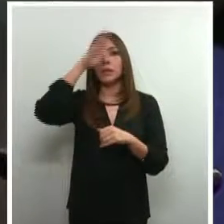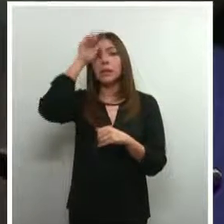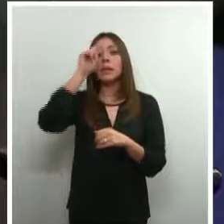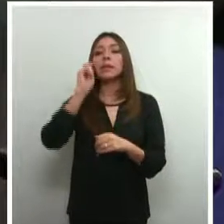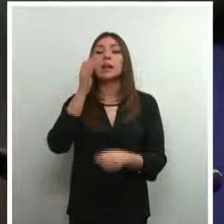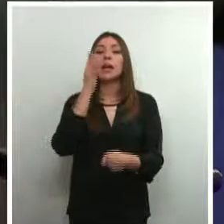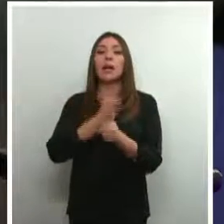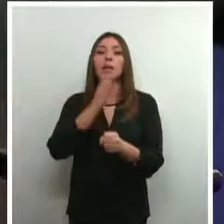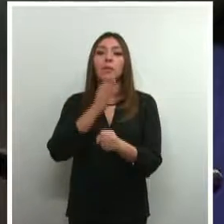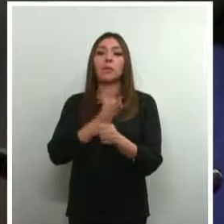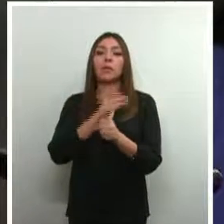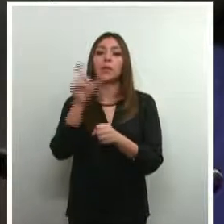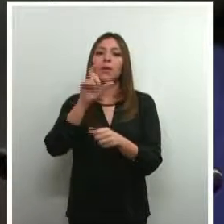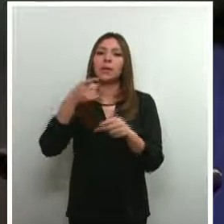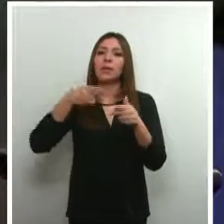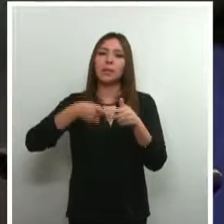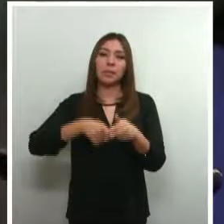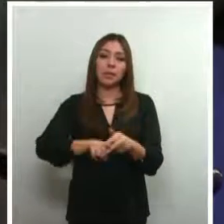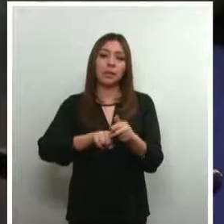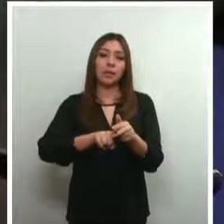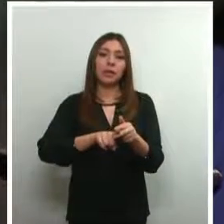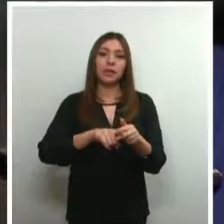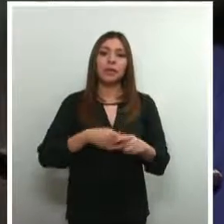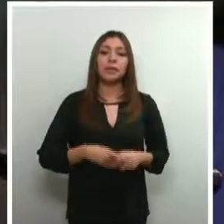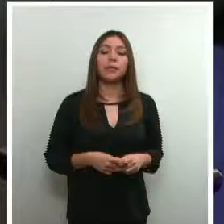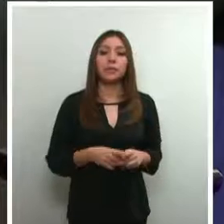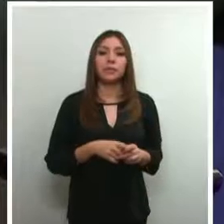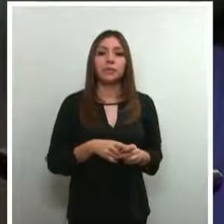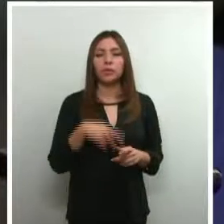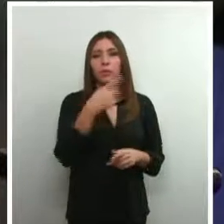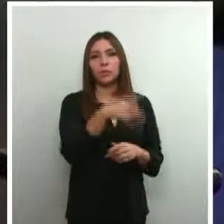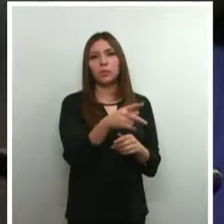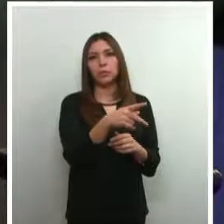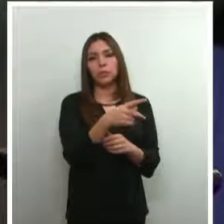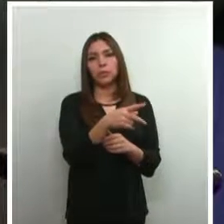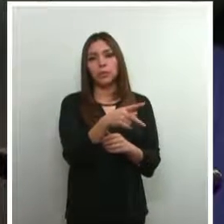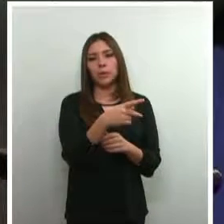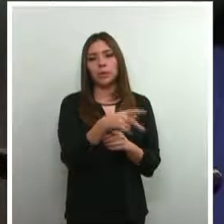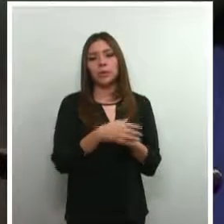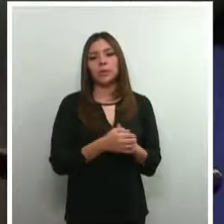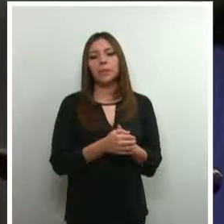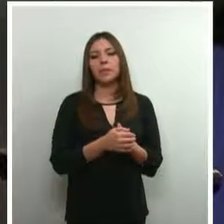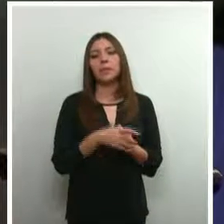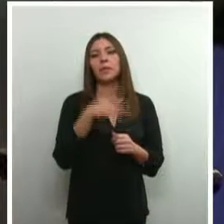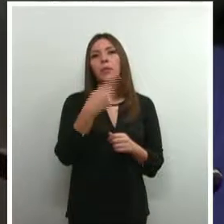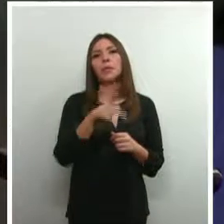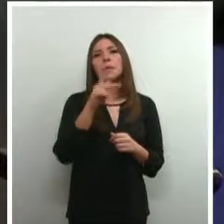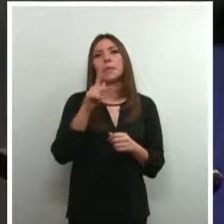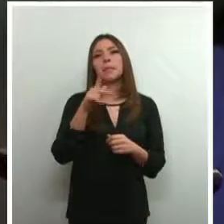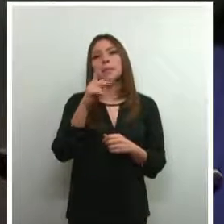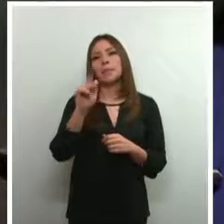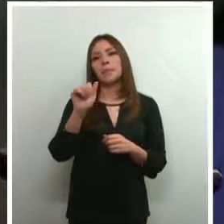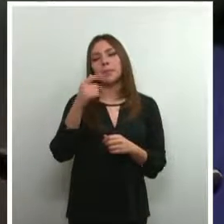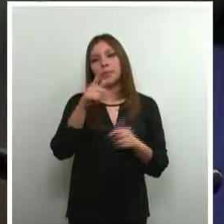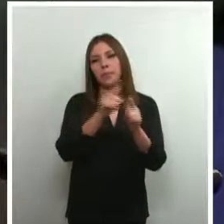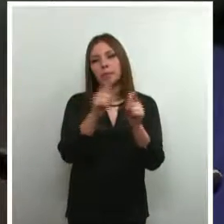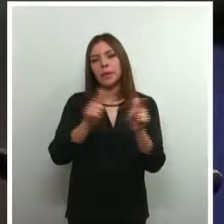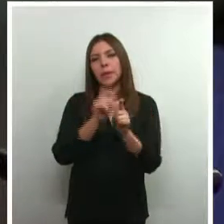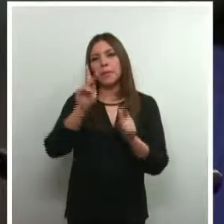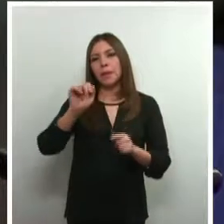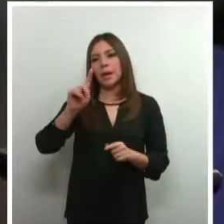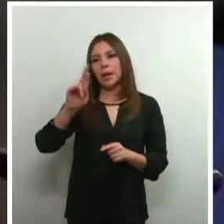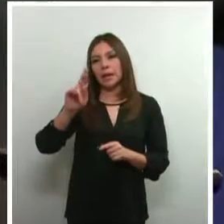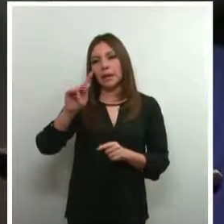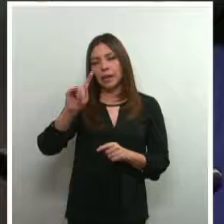nosotros en principio estuvimos, el grupo parlamentario del Partido Verde Ecologista de México considera que es